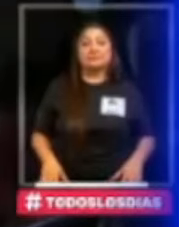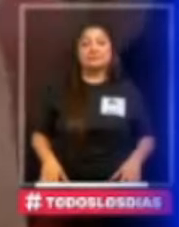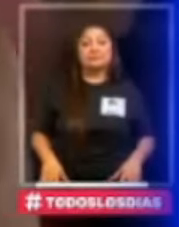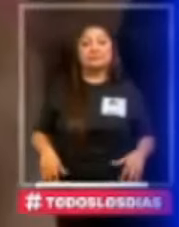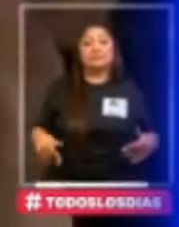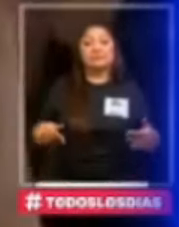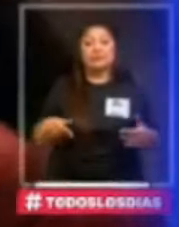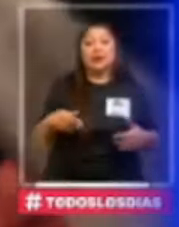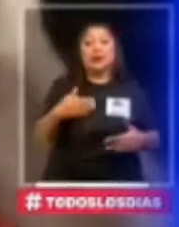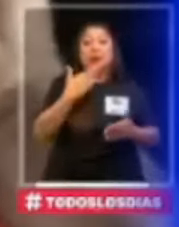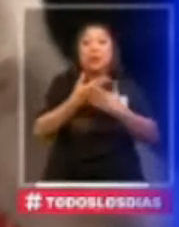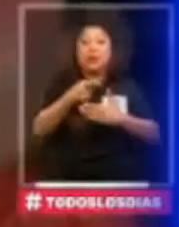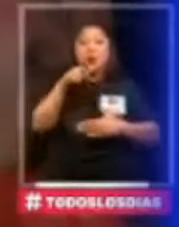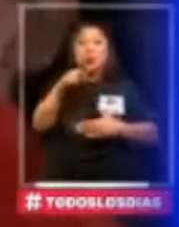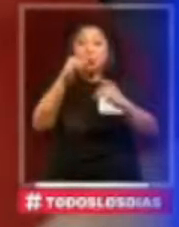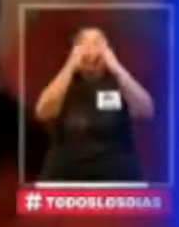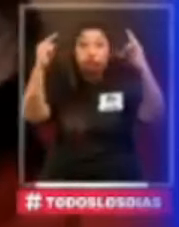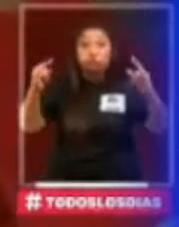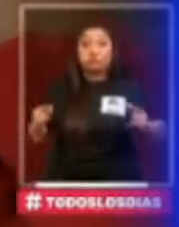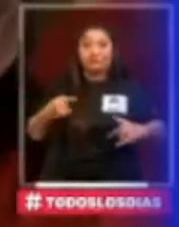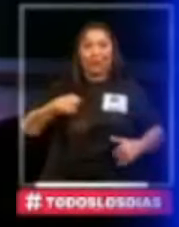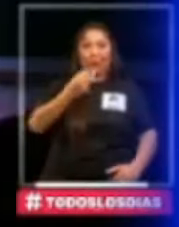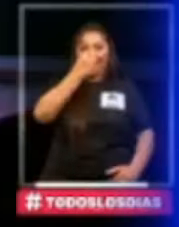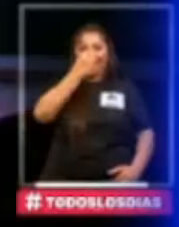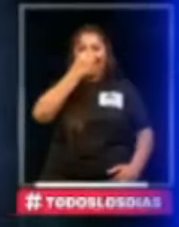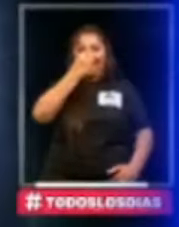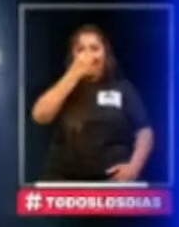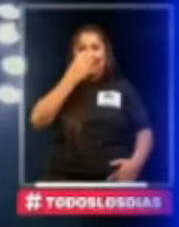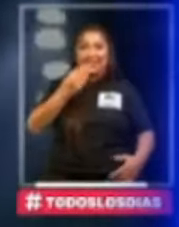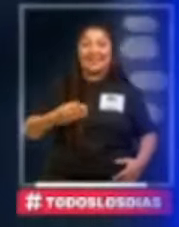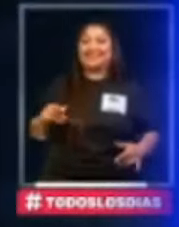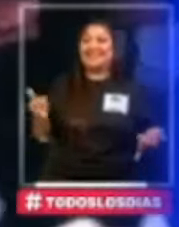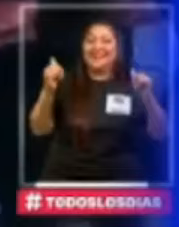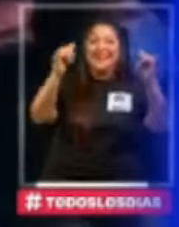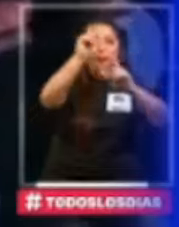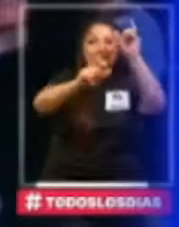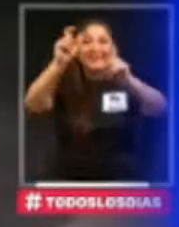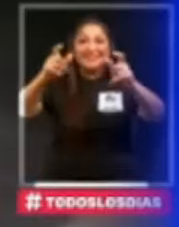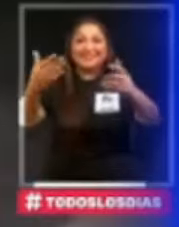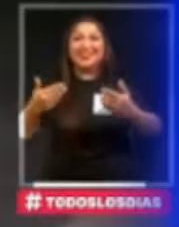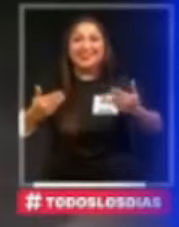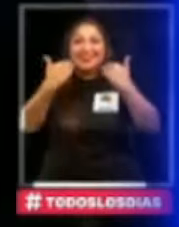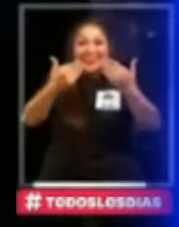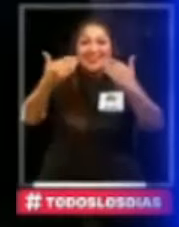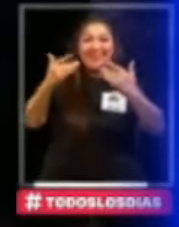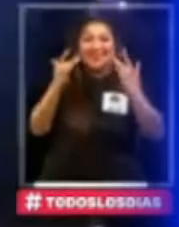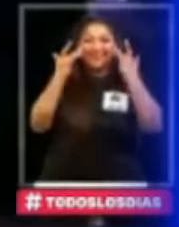Cuando tú estás en la pista, en el caso mío, es ser un payaso y salir a entretener al público, o sea, es emocionante, es